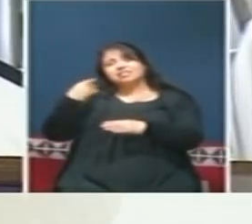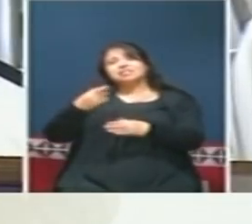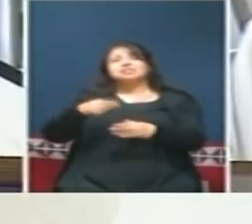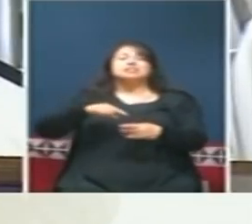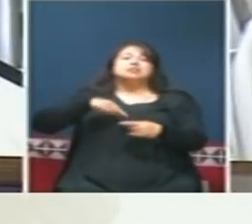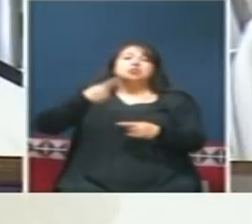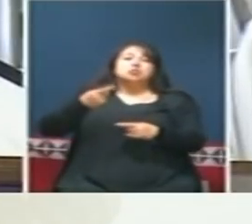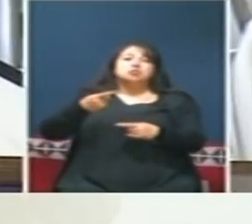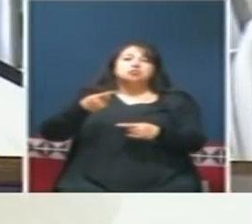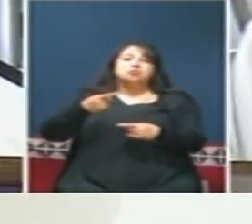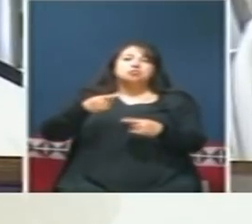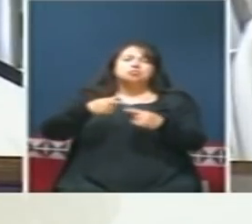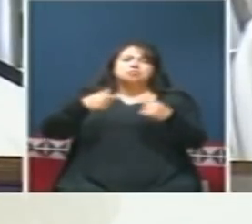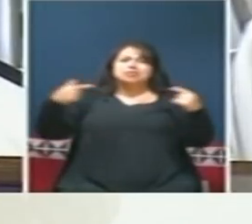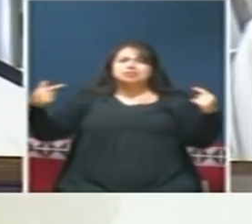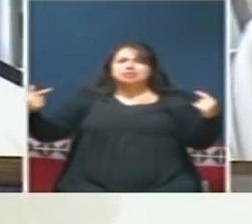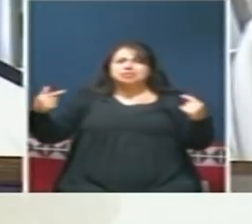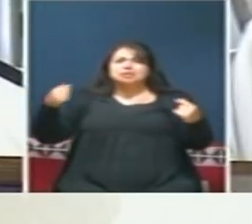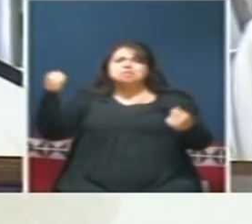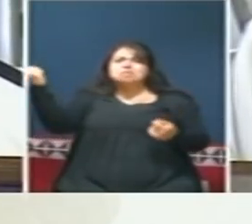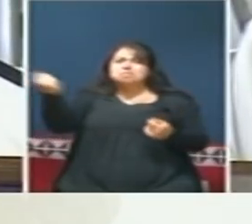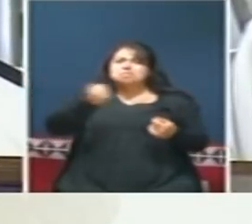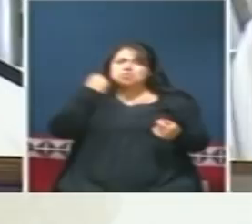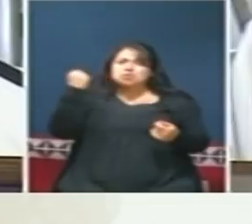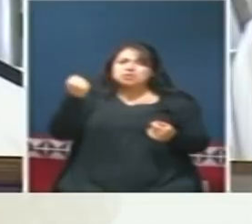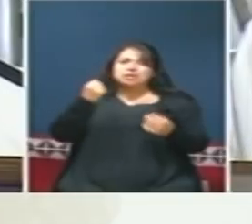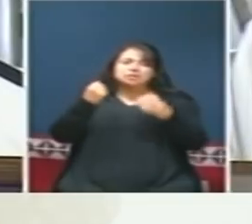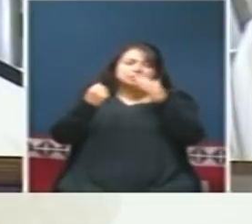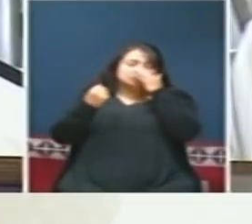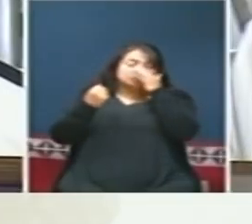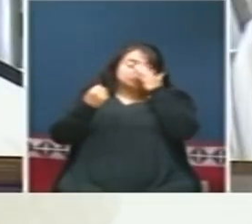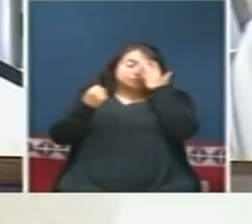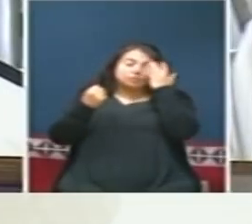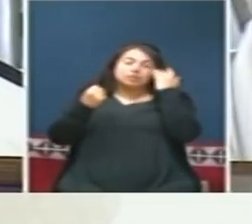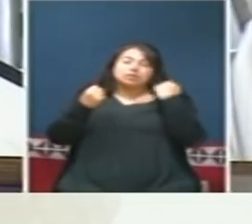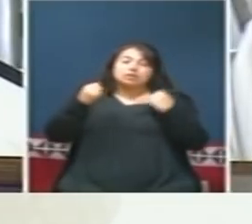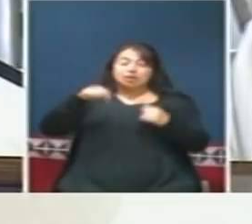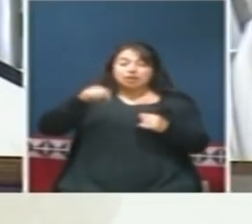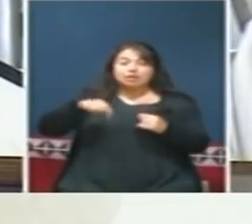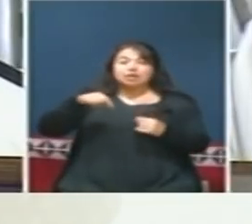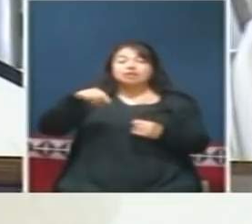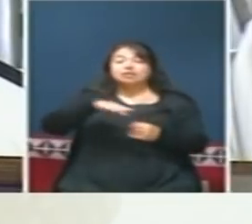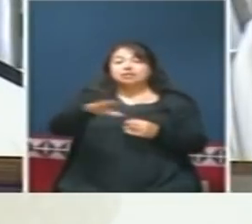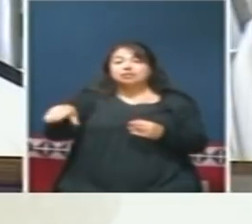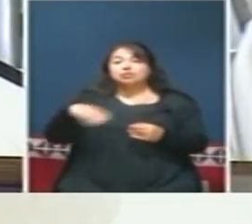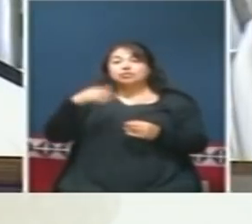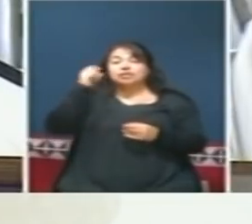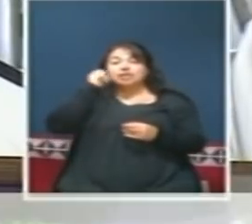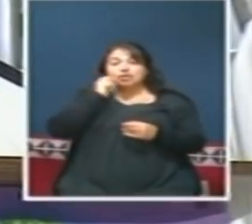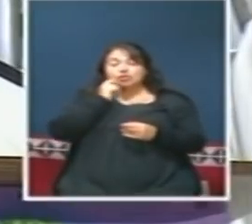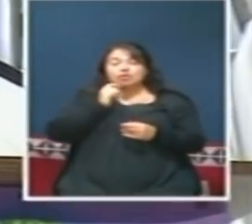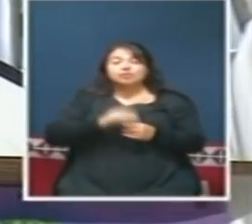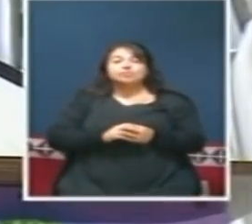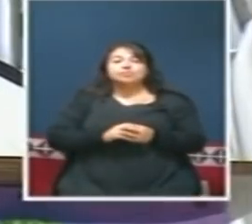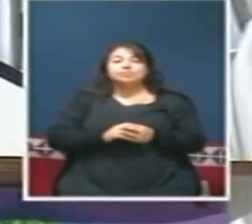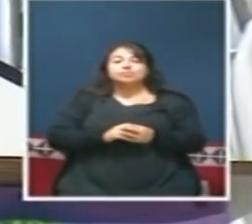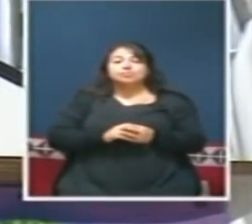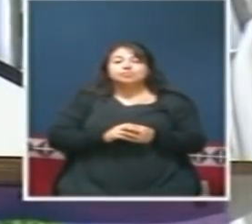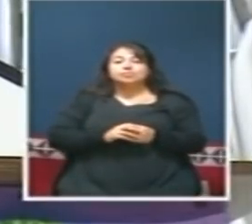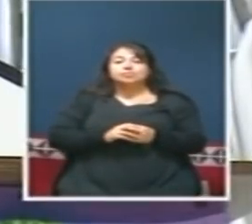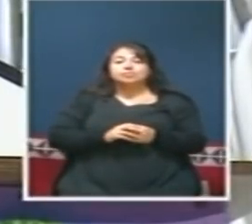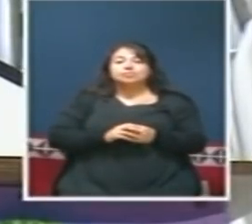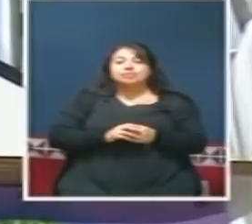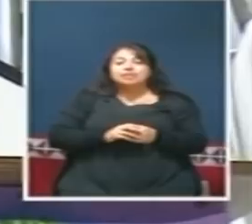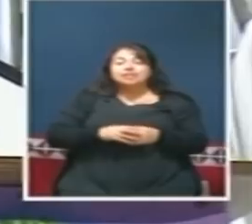momento, que fue muy importante para la iglesia diocesana. Así que tenemos camino